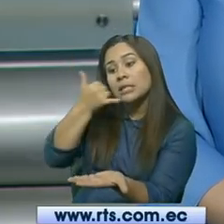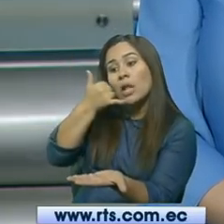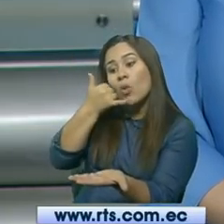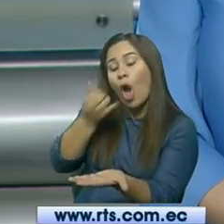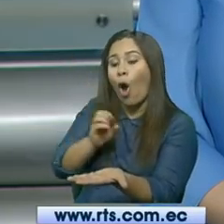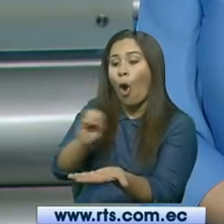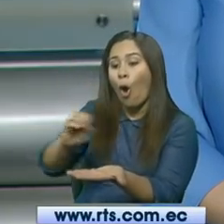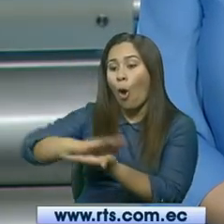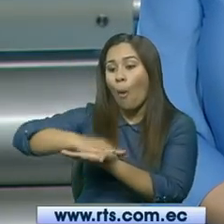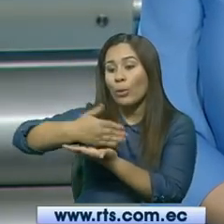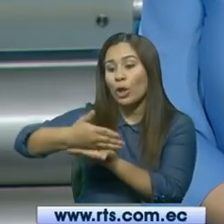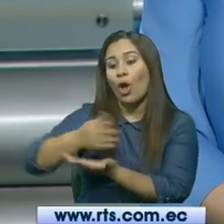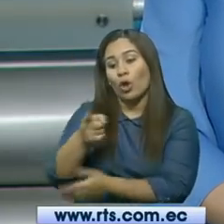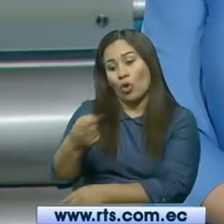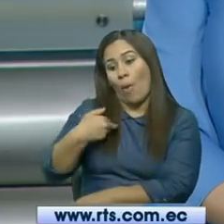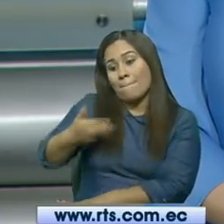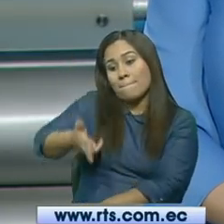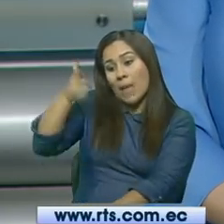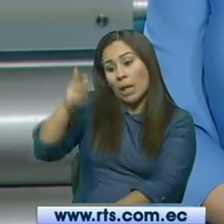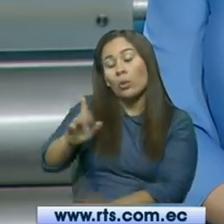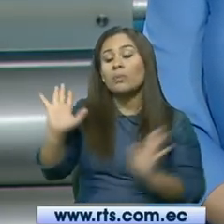y las computadoras portátiles